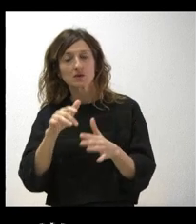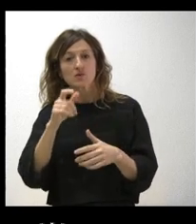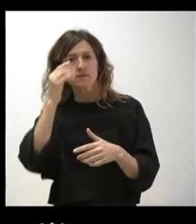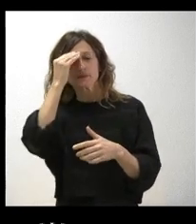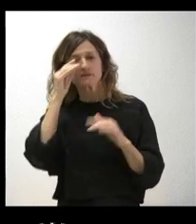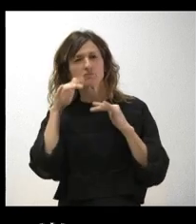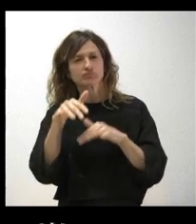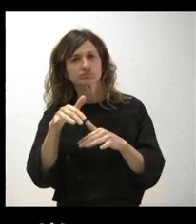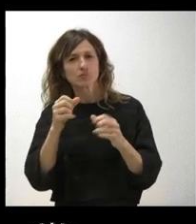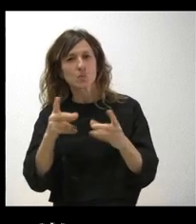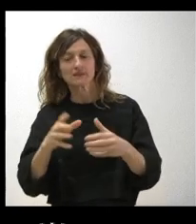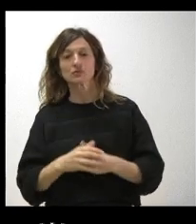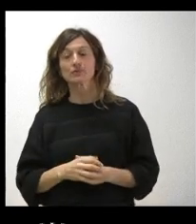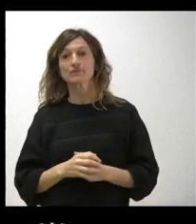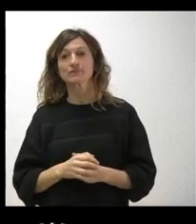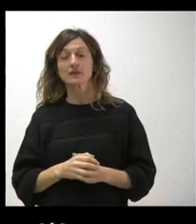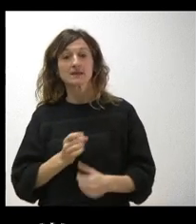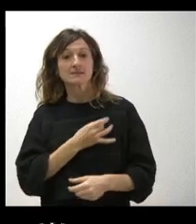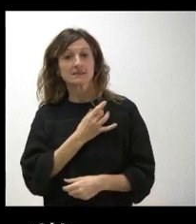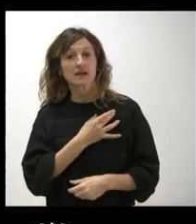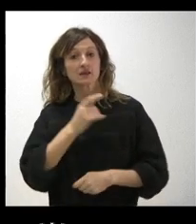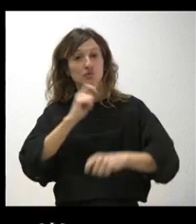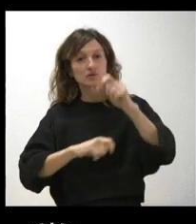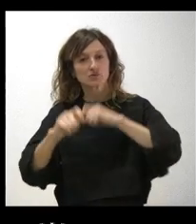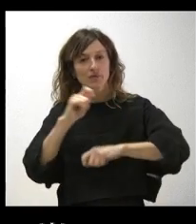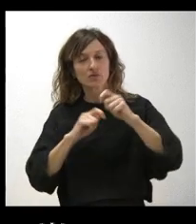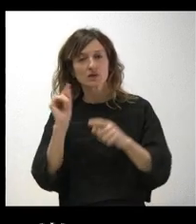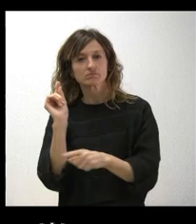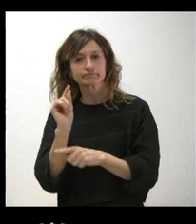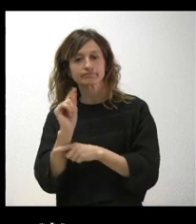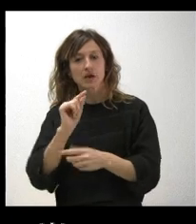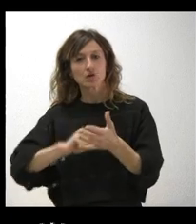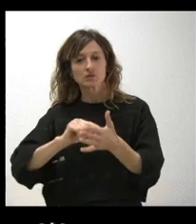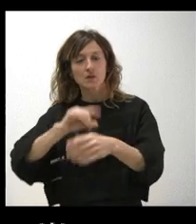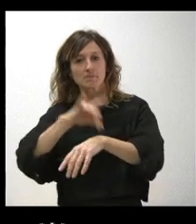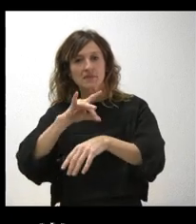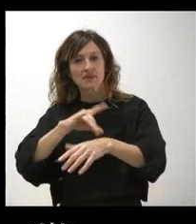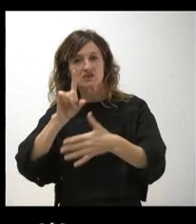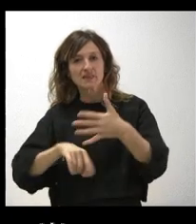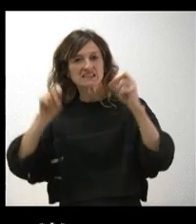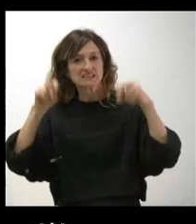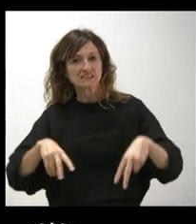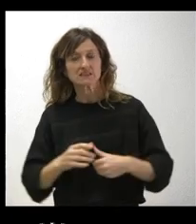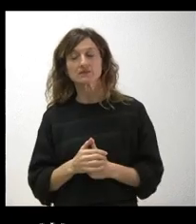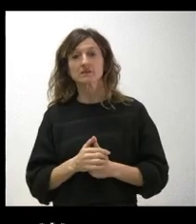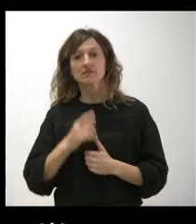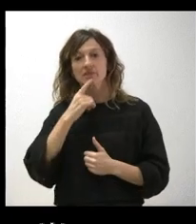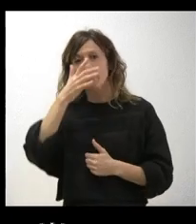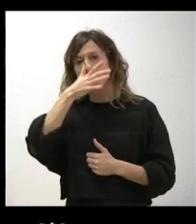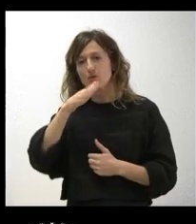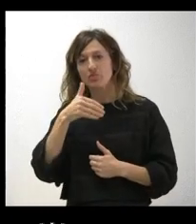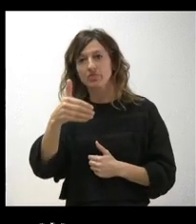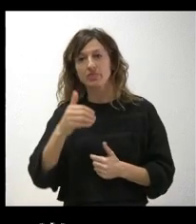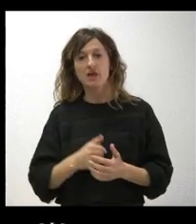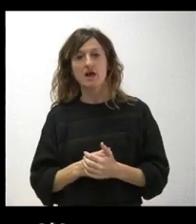vaya a tener y luego sindicatos y asociaciones han criticado la contratación de médicos sin especialidad y avanzan que lo van a denunciar por ser un